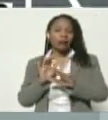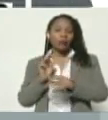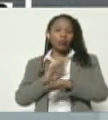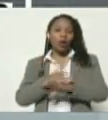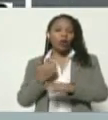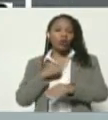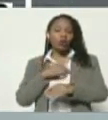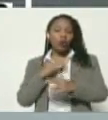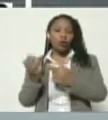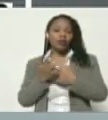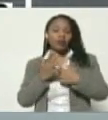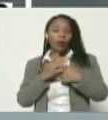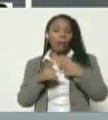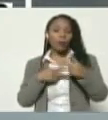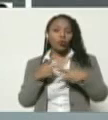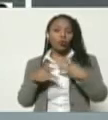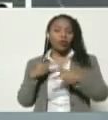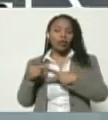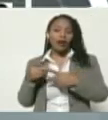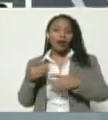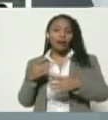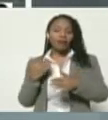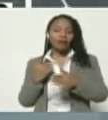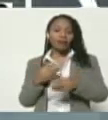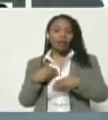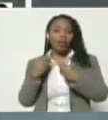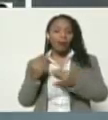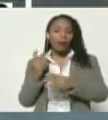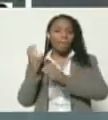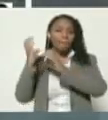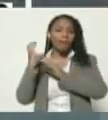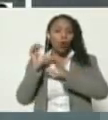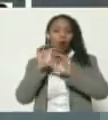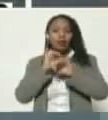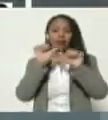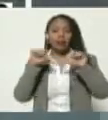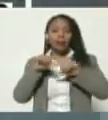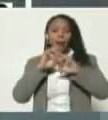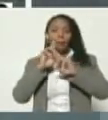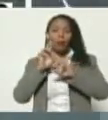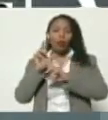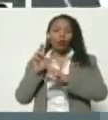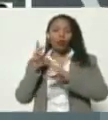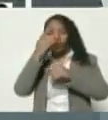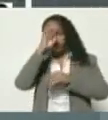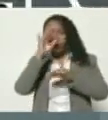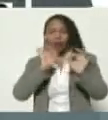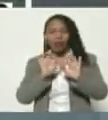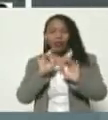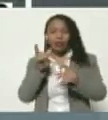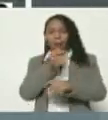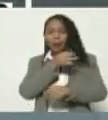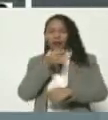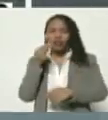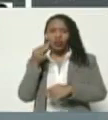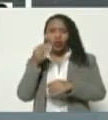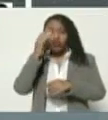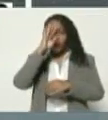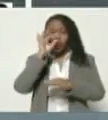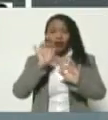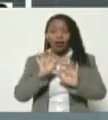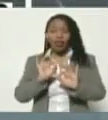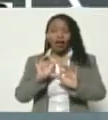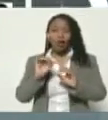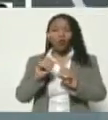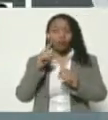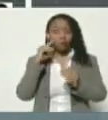estamos recibiendo, procesando y vamos cargando en el sistema de resultados. Sin duda, un éxito, sin duda, una gran